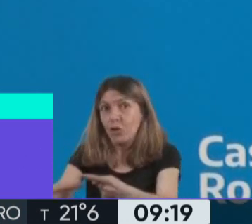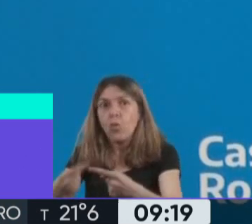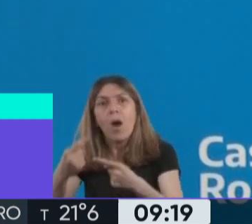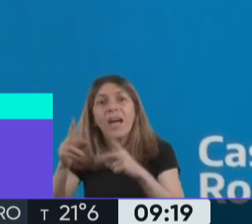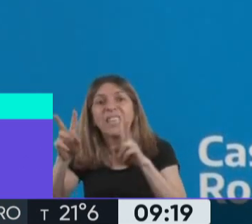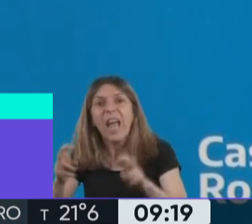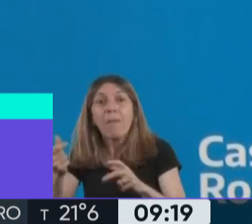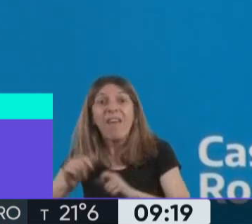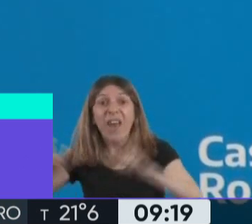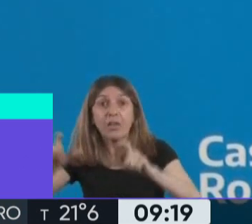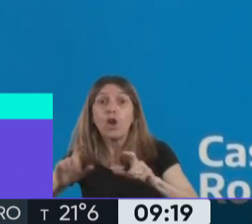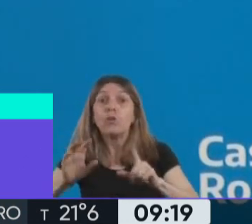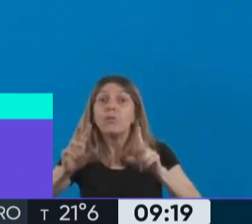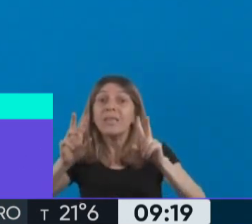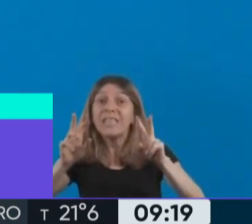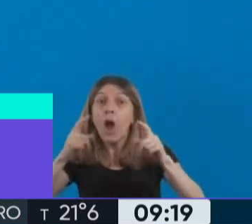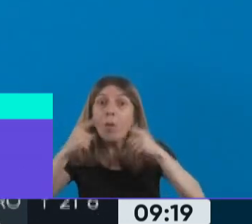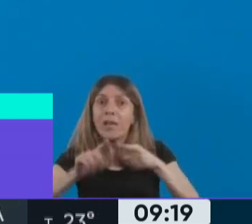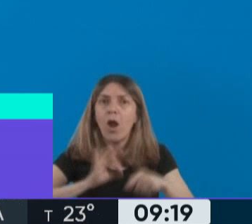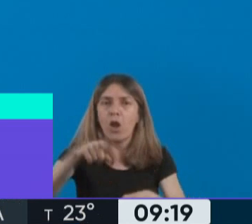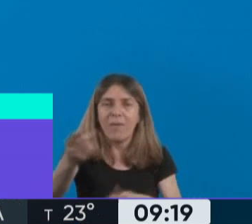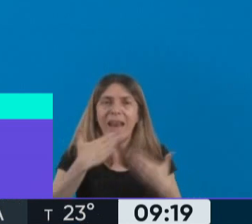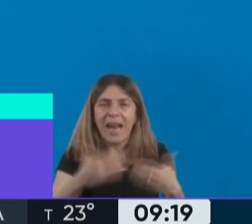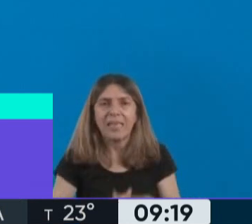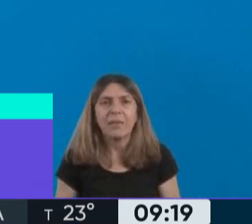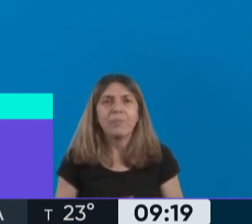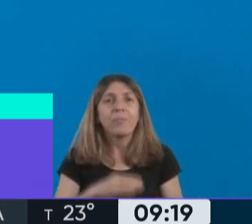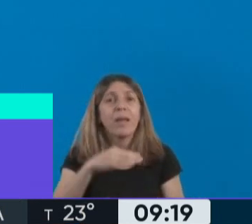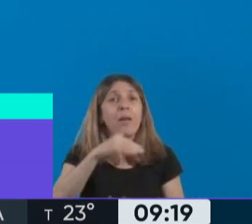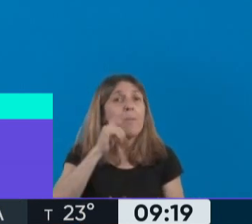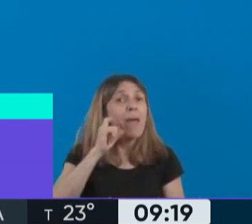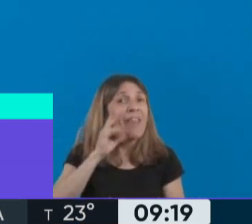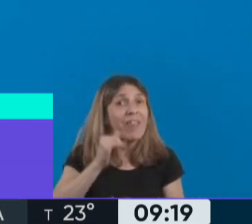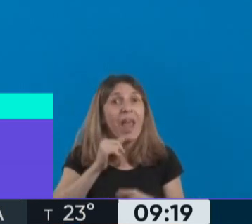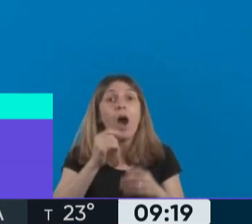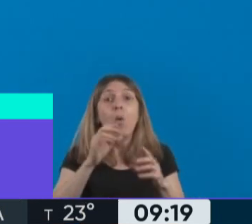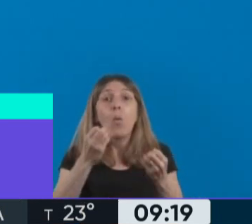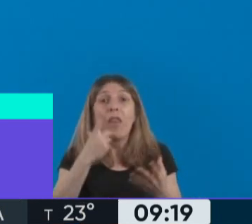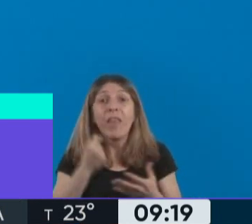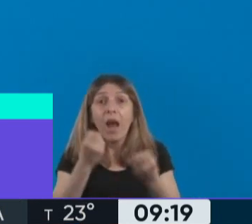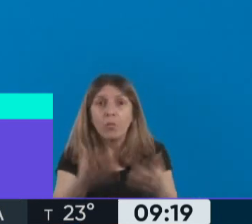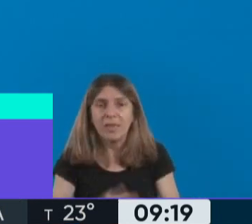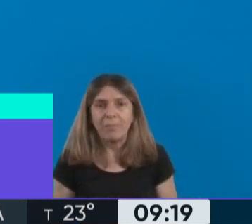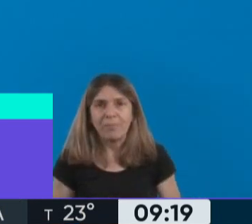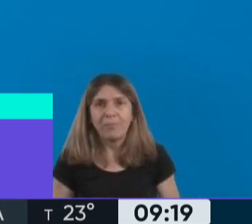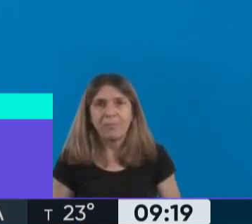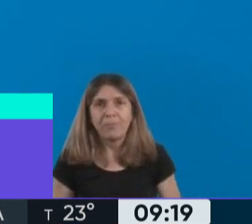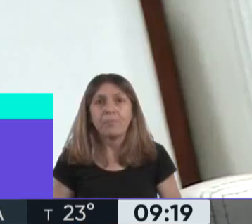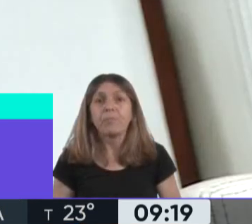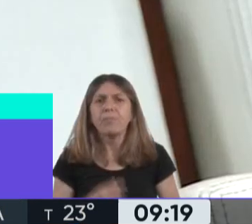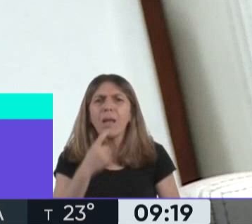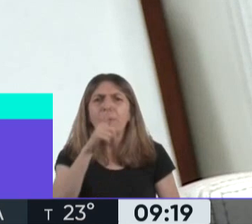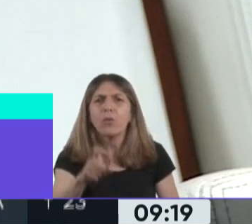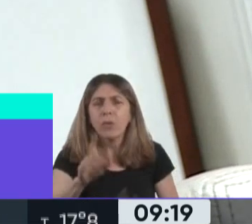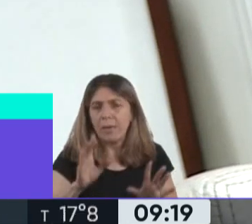tema del año que viene. Gracias. Brian Meyer, del Litoral. Hola, buen día, portavoz. ¿Cómo está? Preguntarle,